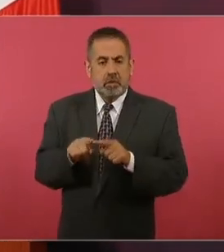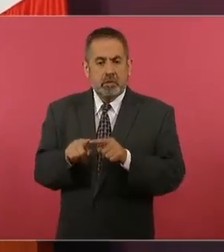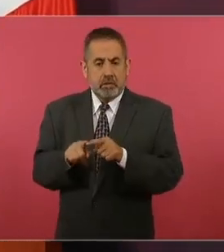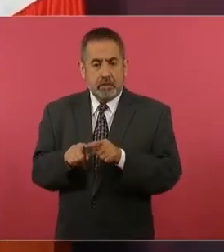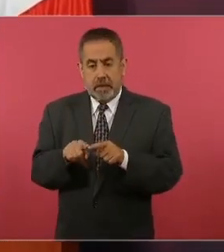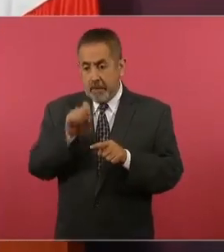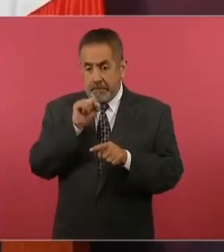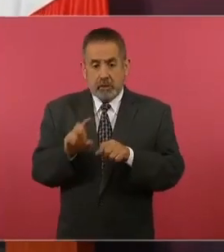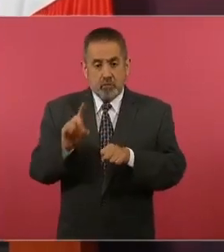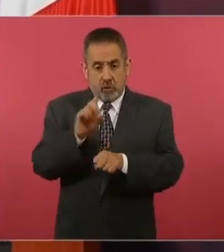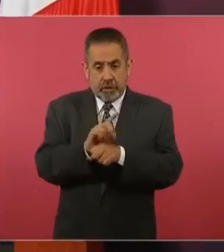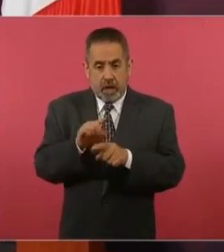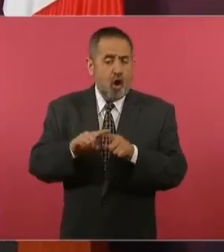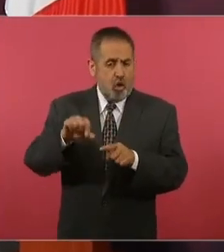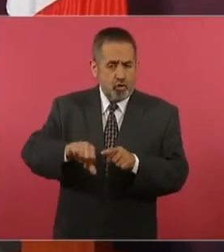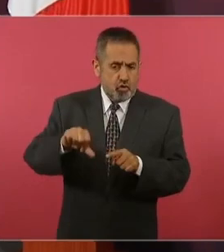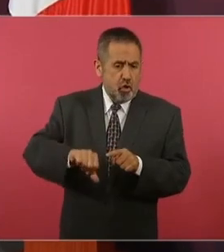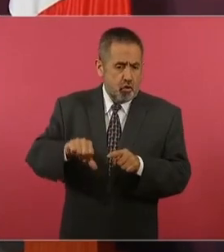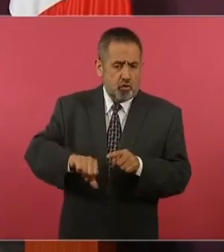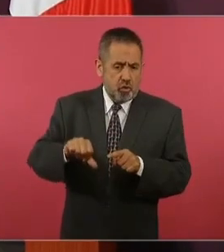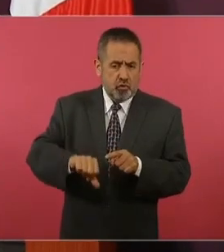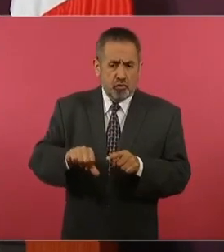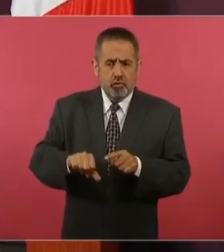Luego, ese mismo día, hoy,